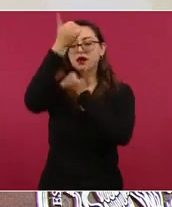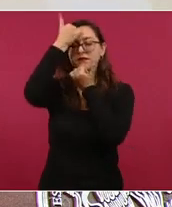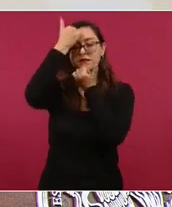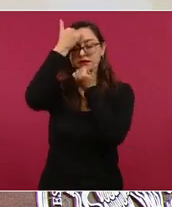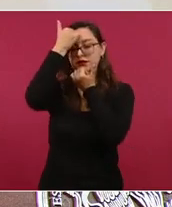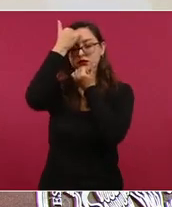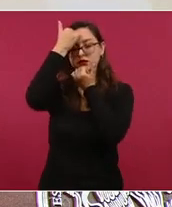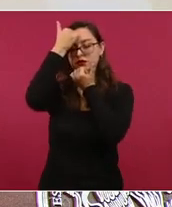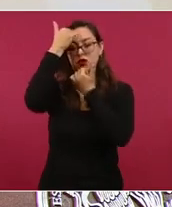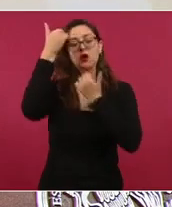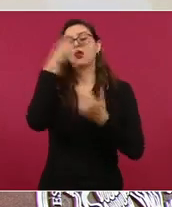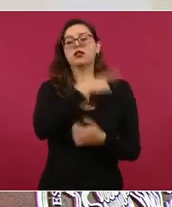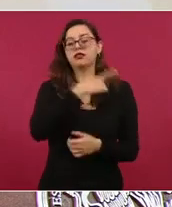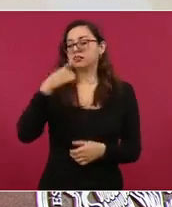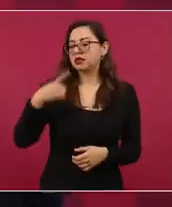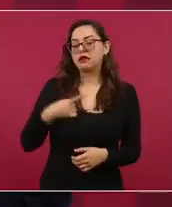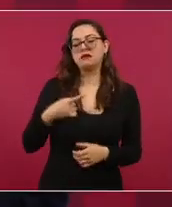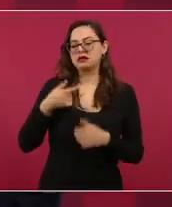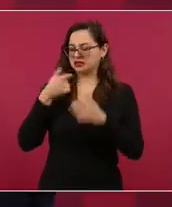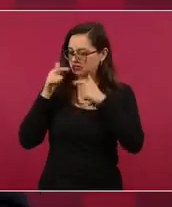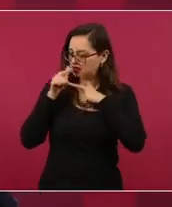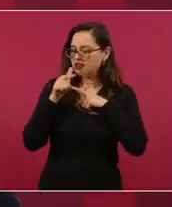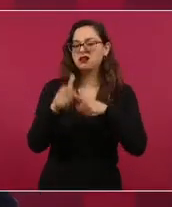atrás, es que no iba a poder,